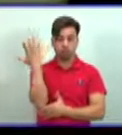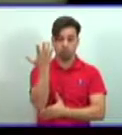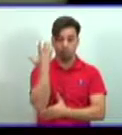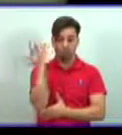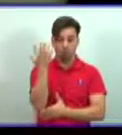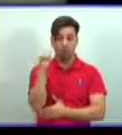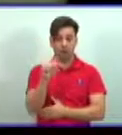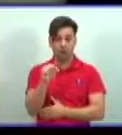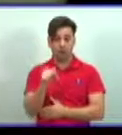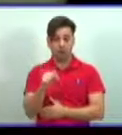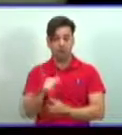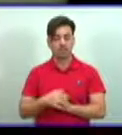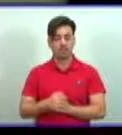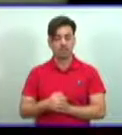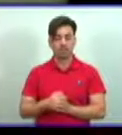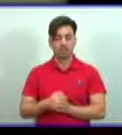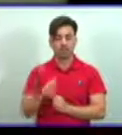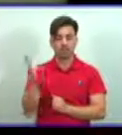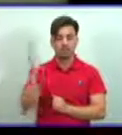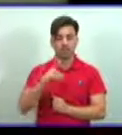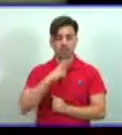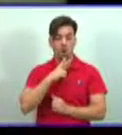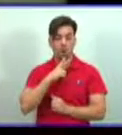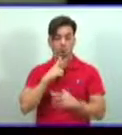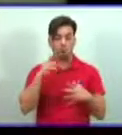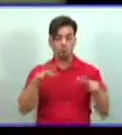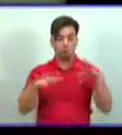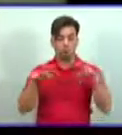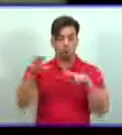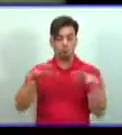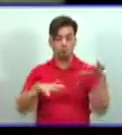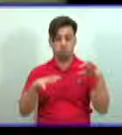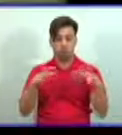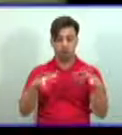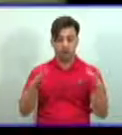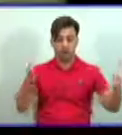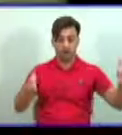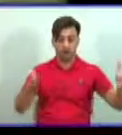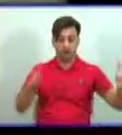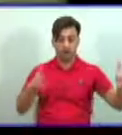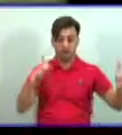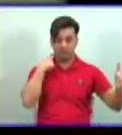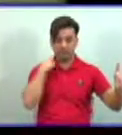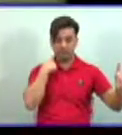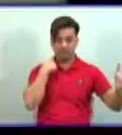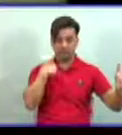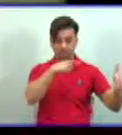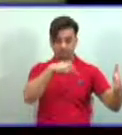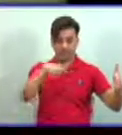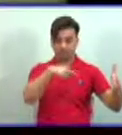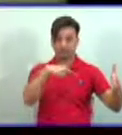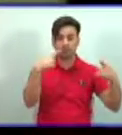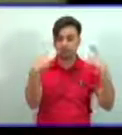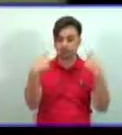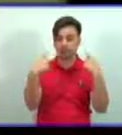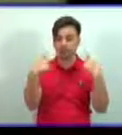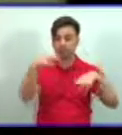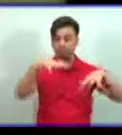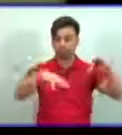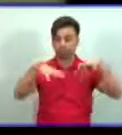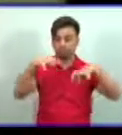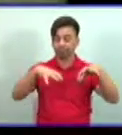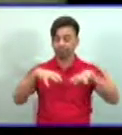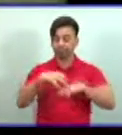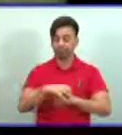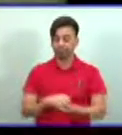humedad en una época en la que estamos necesitando precipitaciones precisamente. Y por tanto, recuerden que todos los procesos